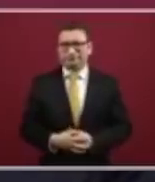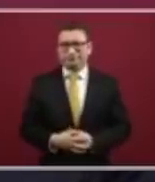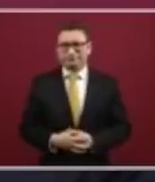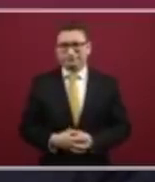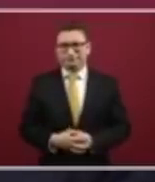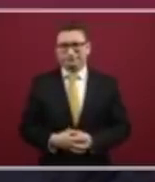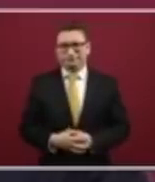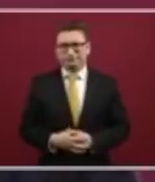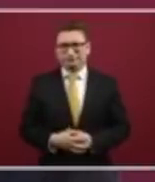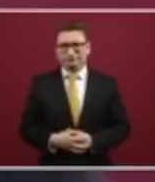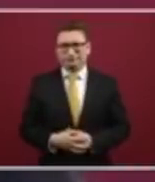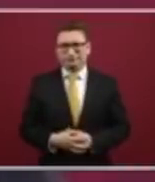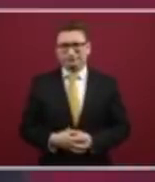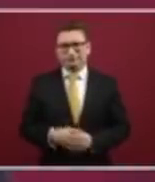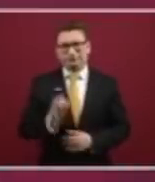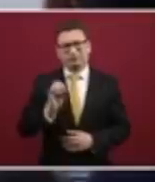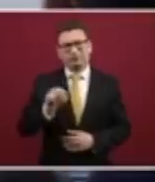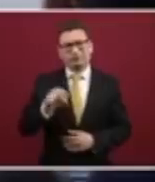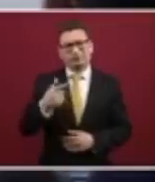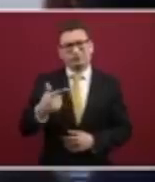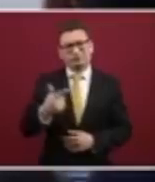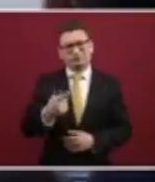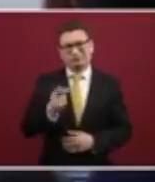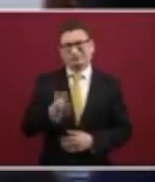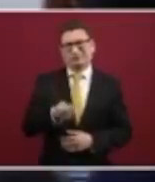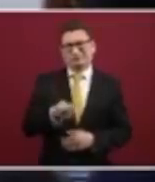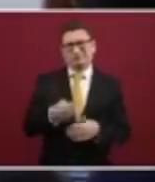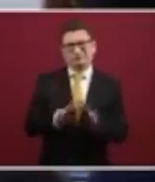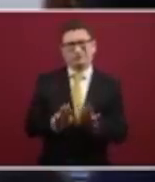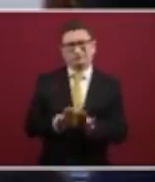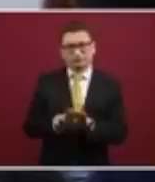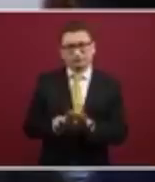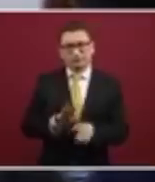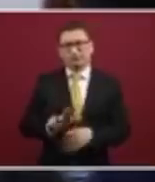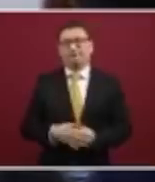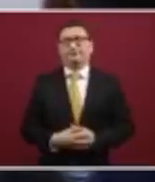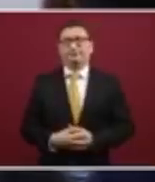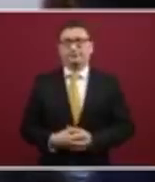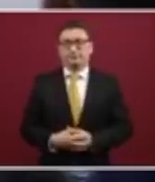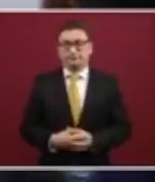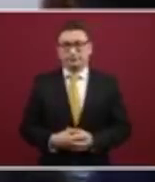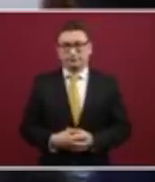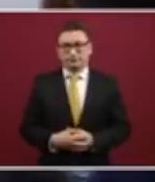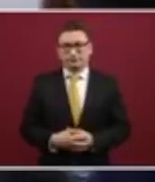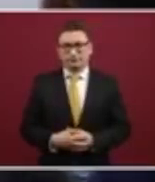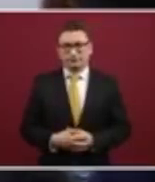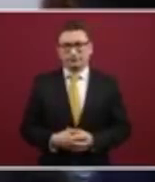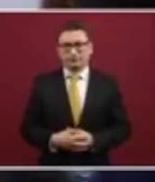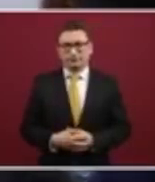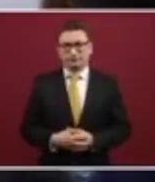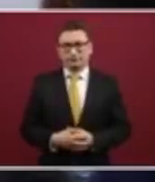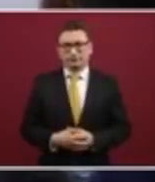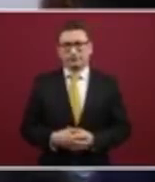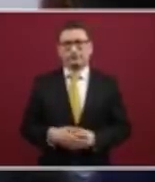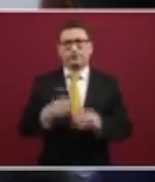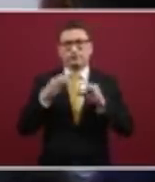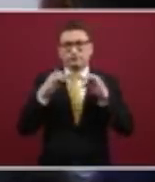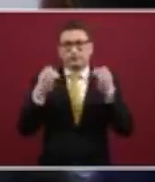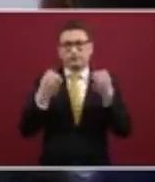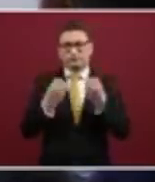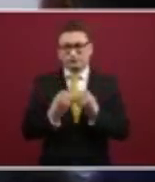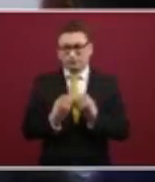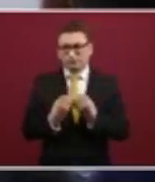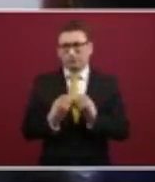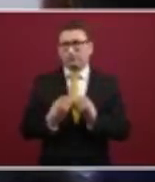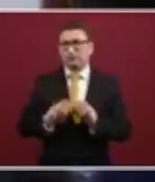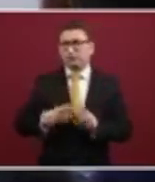¿cómo es lo de ONG? Es organización no